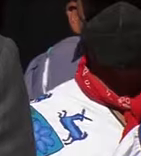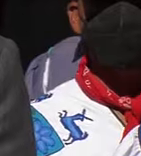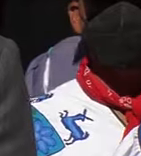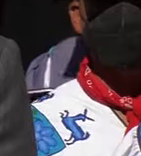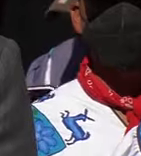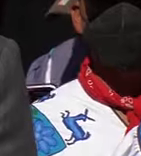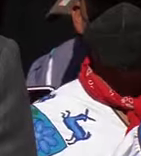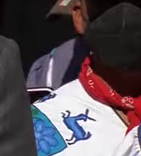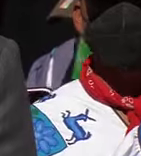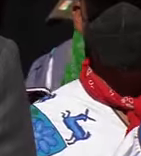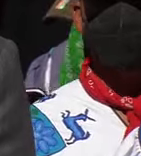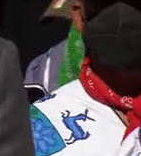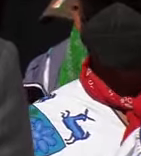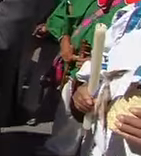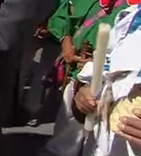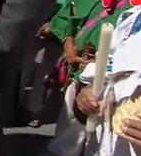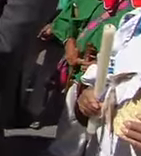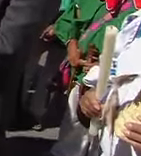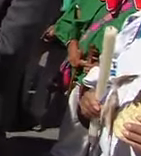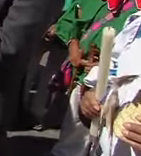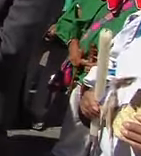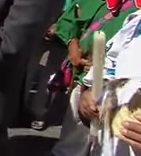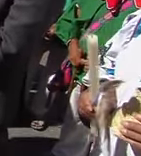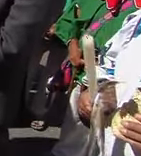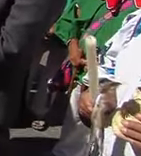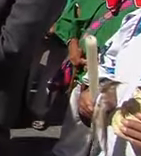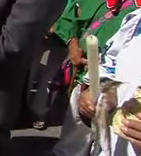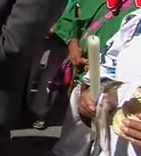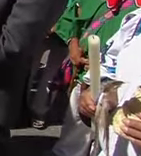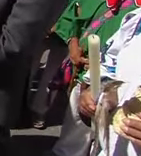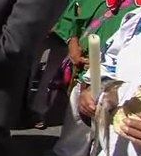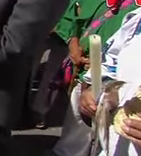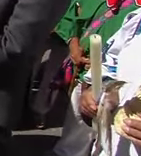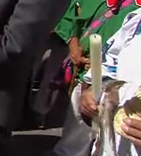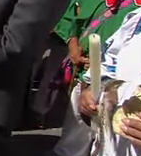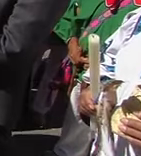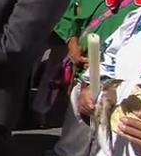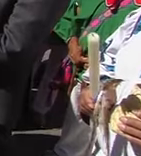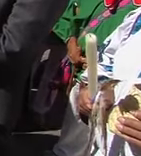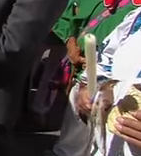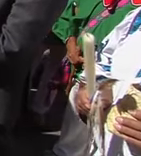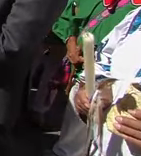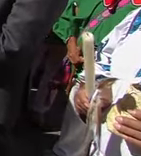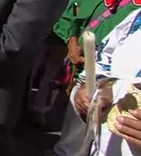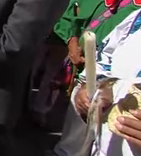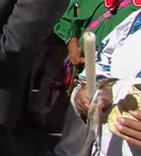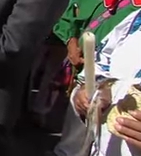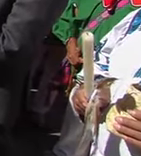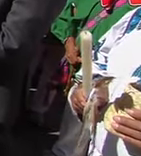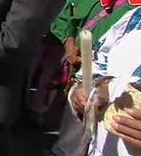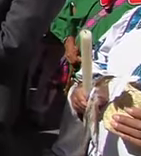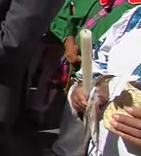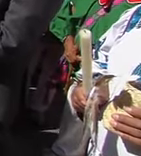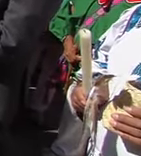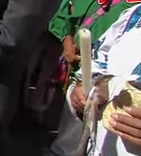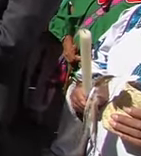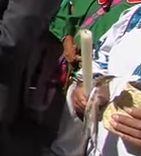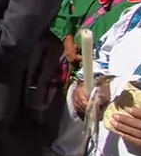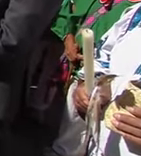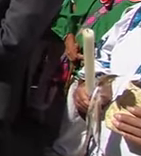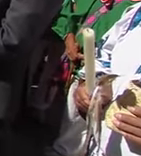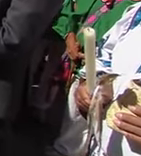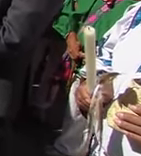reunimos y va a ir todo el gabinete del gobierno federal a la comunidad